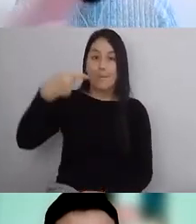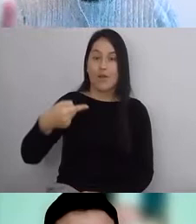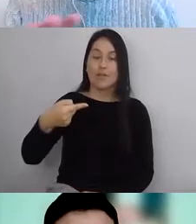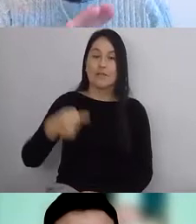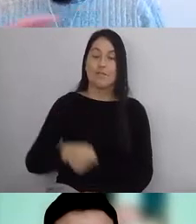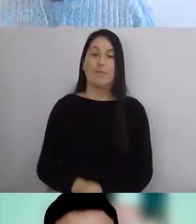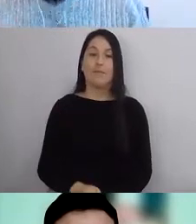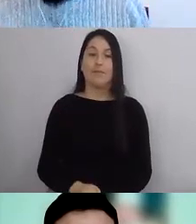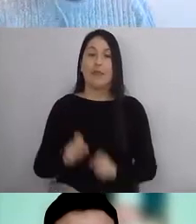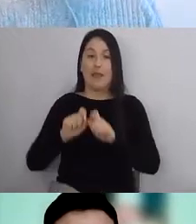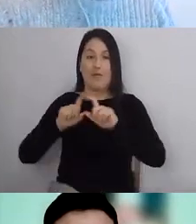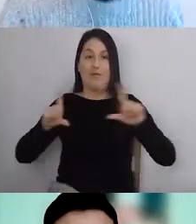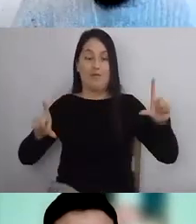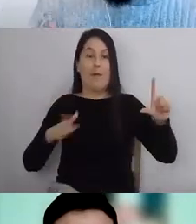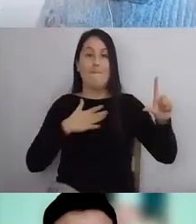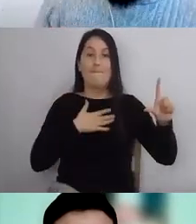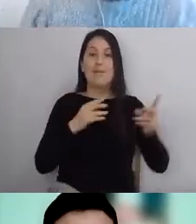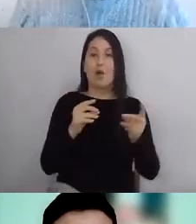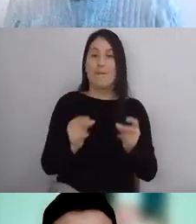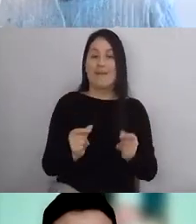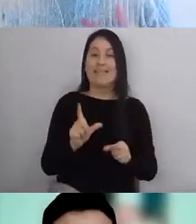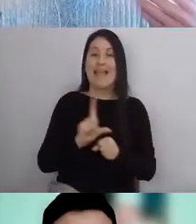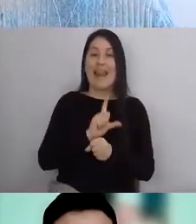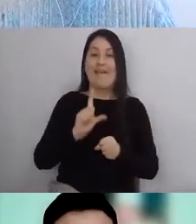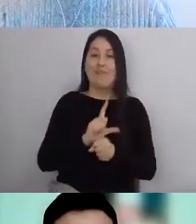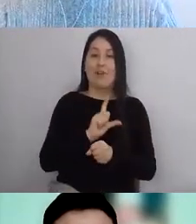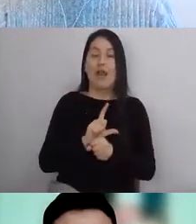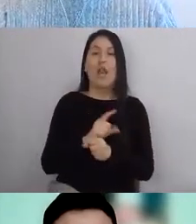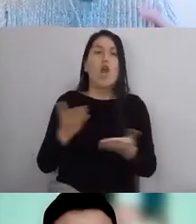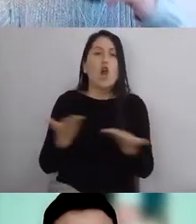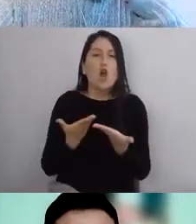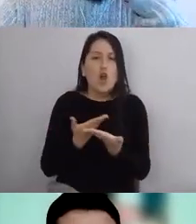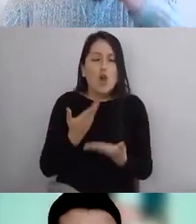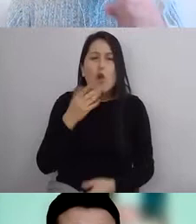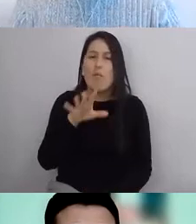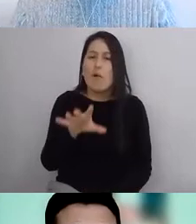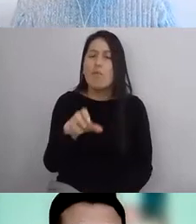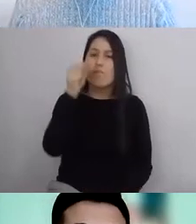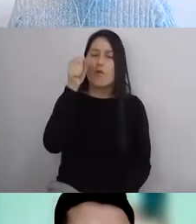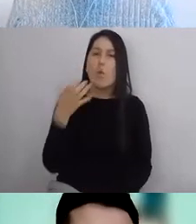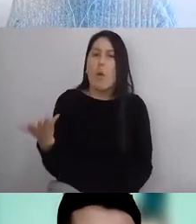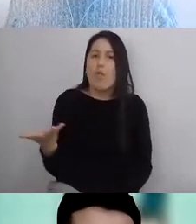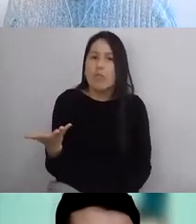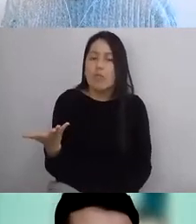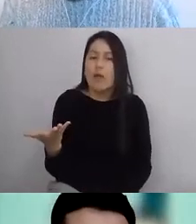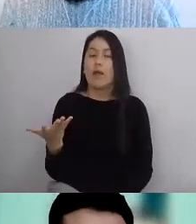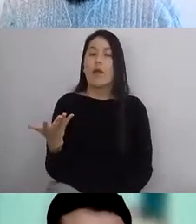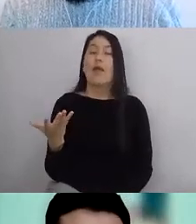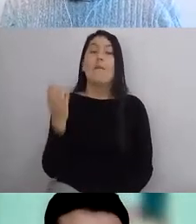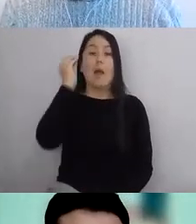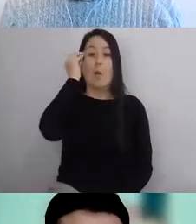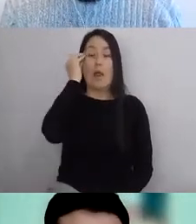que de título tiene mis competencias laborales. ¿Cómo las reconozco? Porque es difícil, ¿no es cierto? Y me acuerdo Claro. que en el